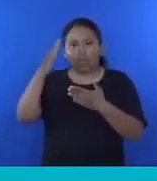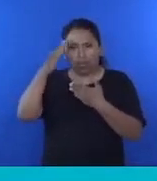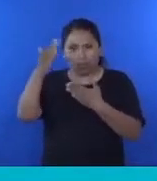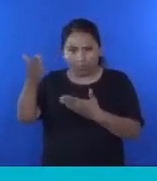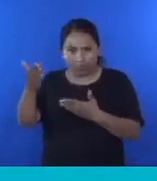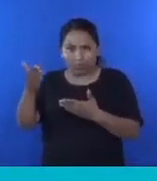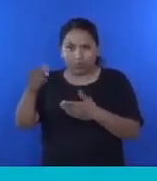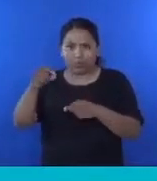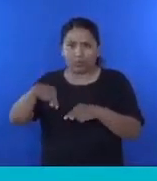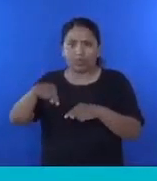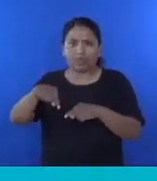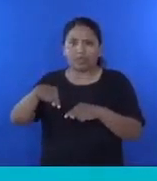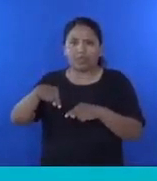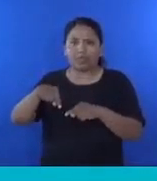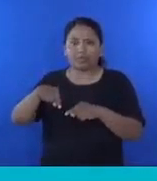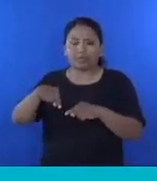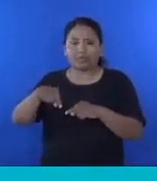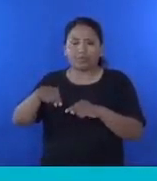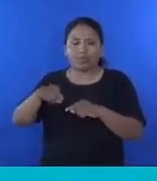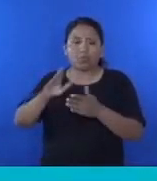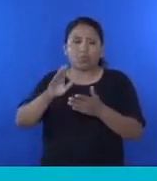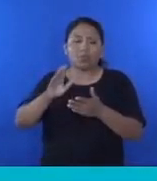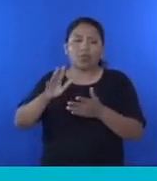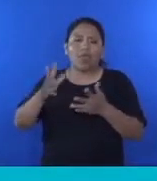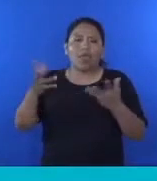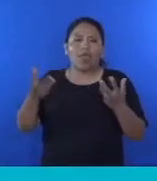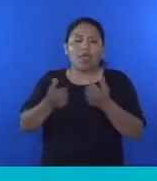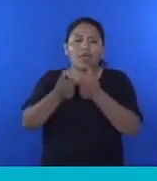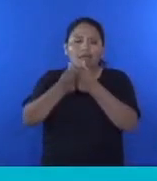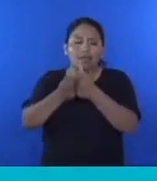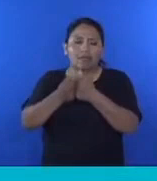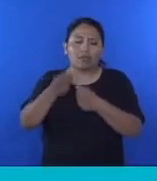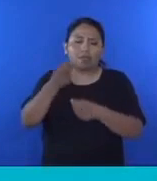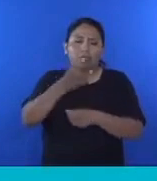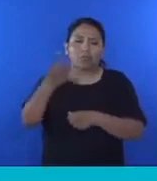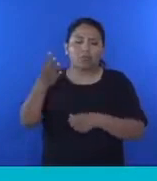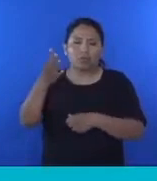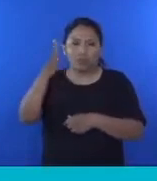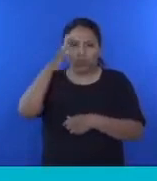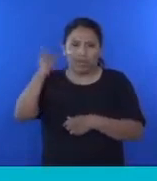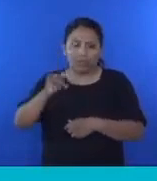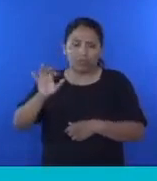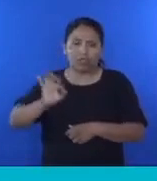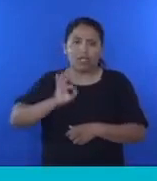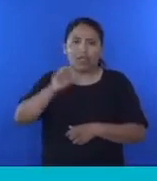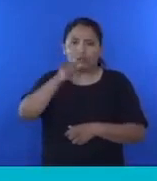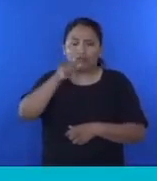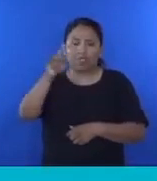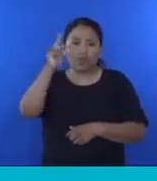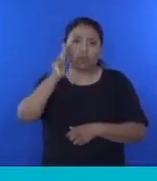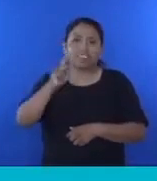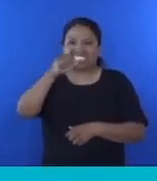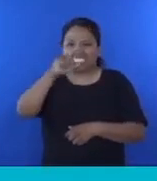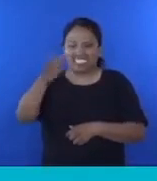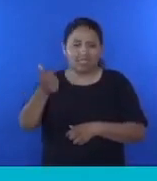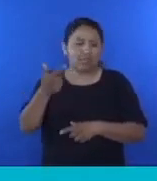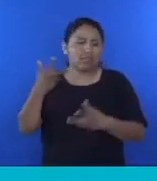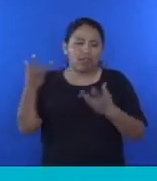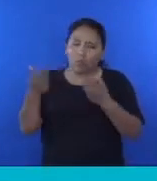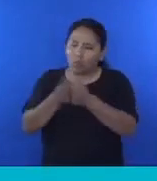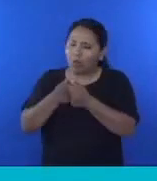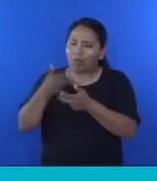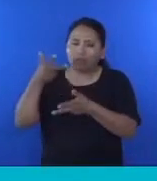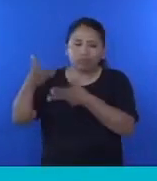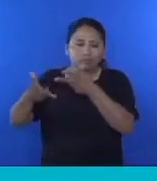conmemoración de un nuevo aniversario del golpe del 24 de marzo del 76 y coincidir con todos los conceptos